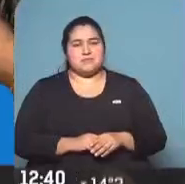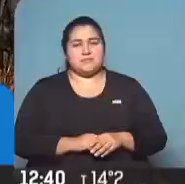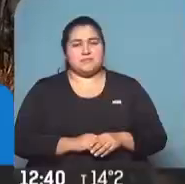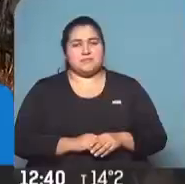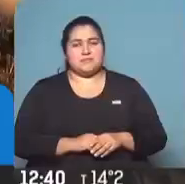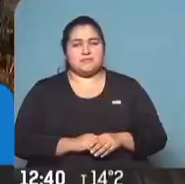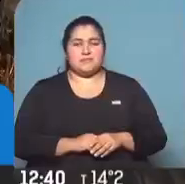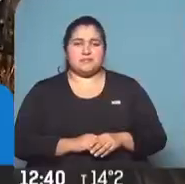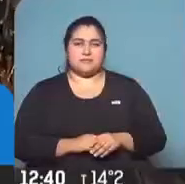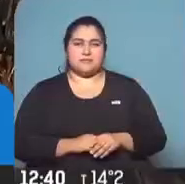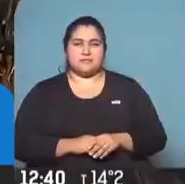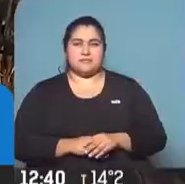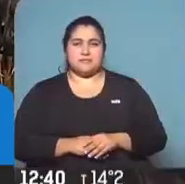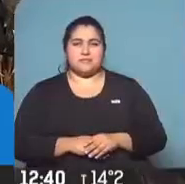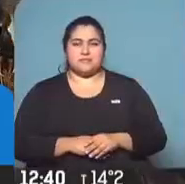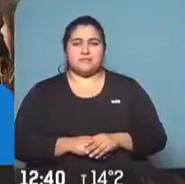aquí